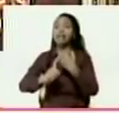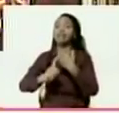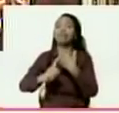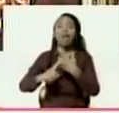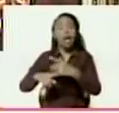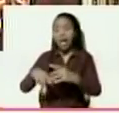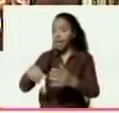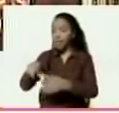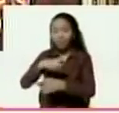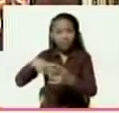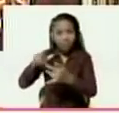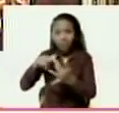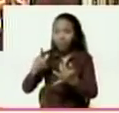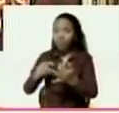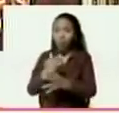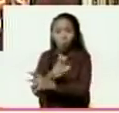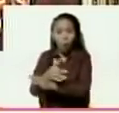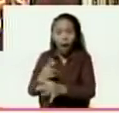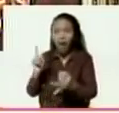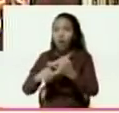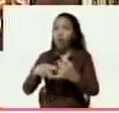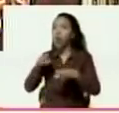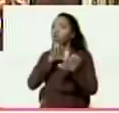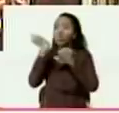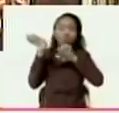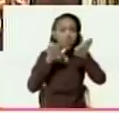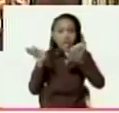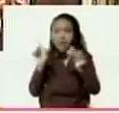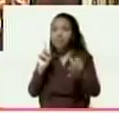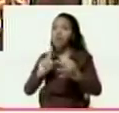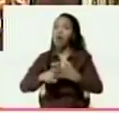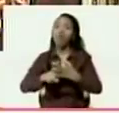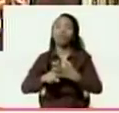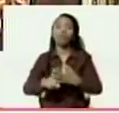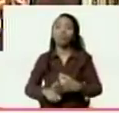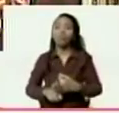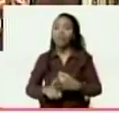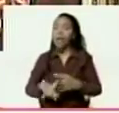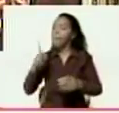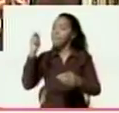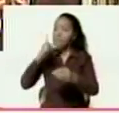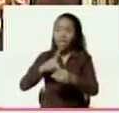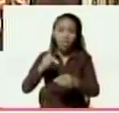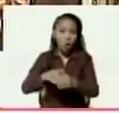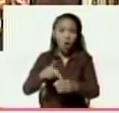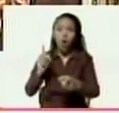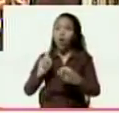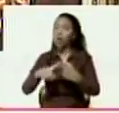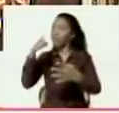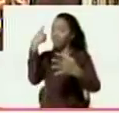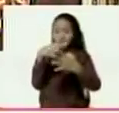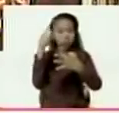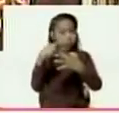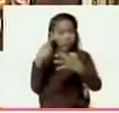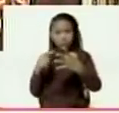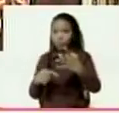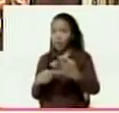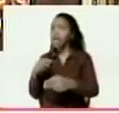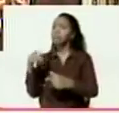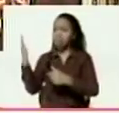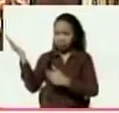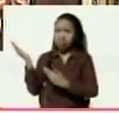casinos, en turismo, en petróleo, etcétera, Venezuela, y son